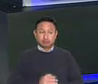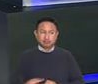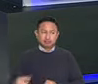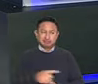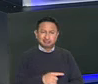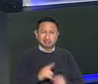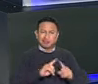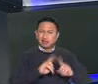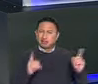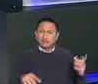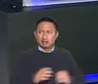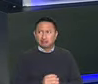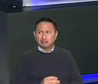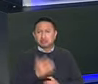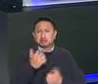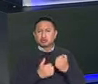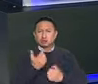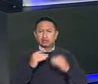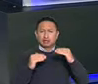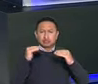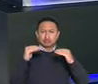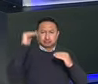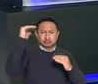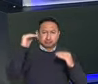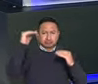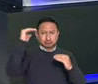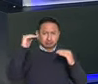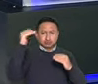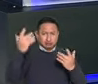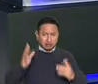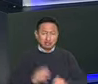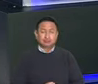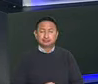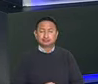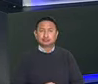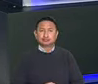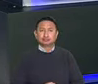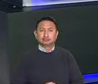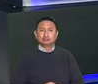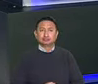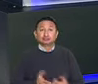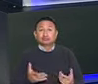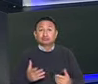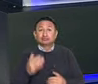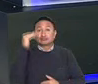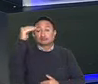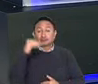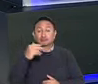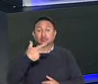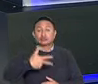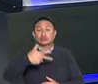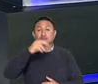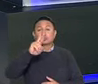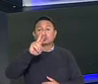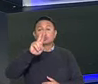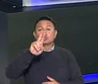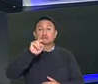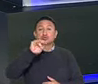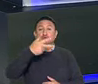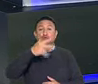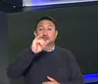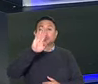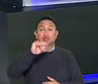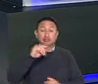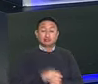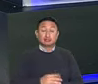existe mayor problema, hay una ventaja, también hay una brecha bastante grande. Le sigue Guillermo Churuchumbi, que muy tempranamente a las 6 de la tarde